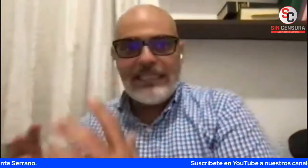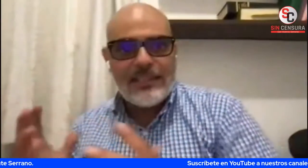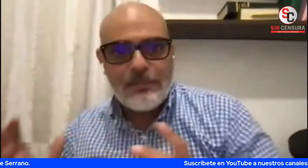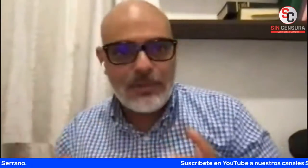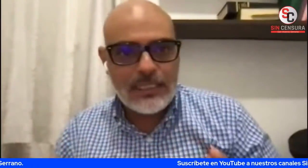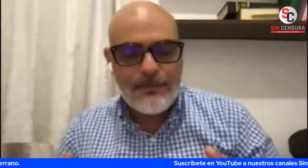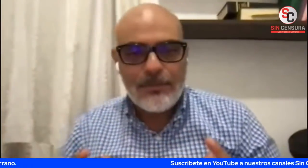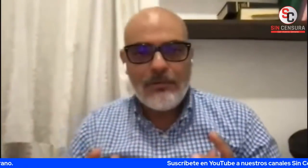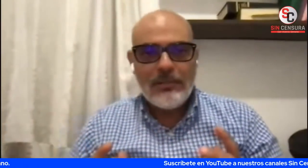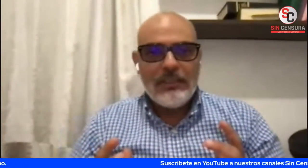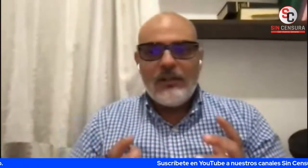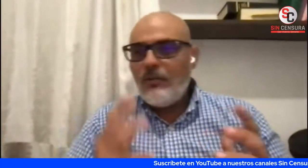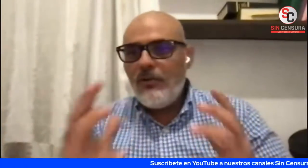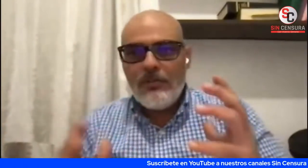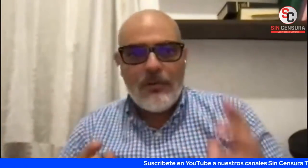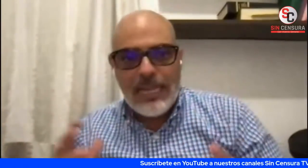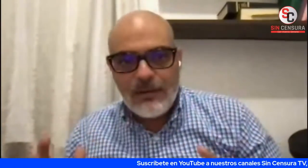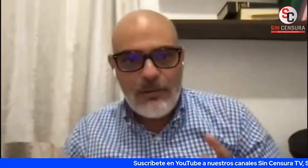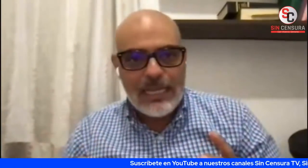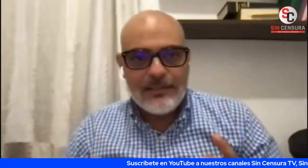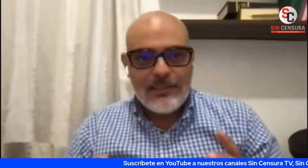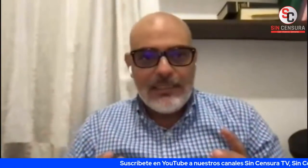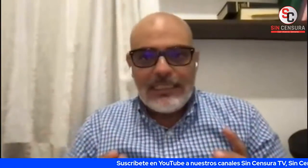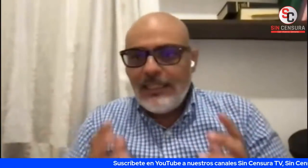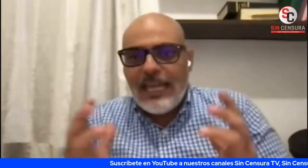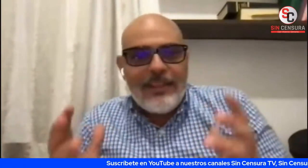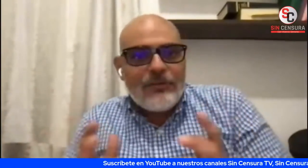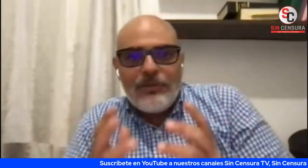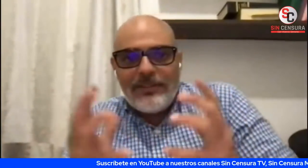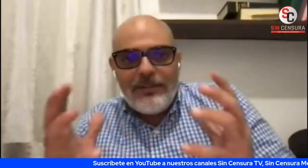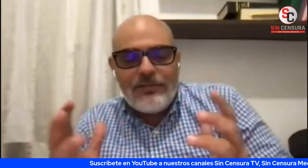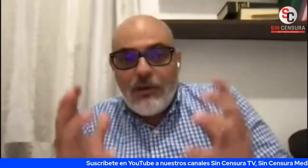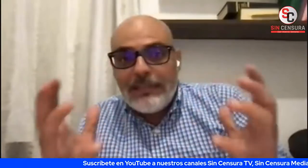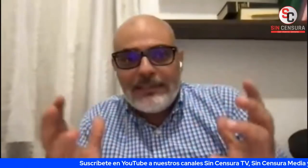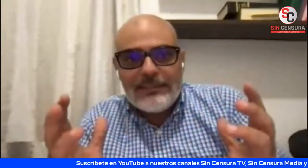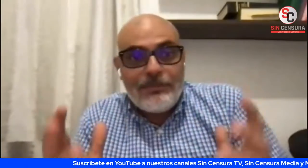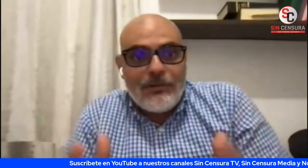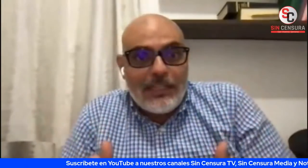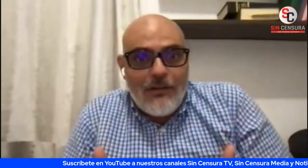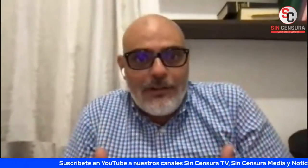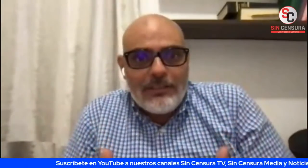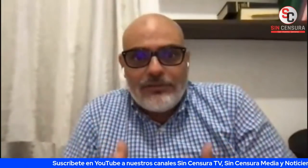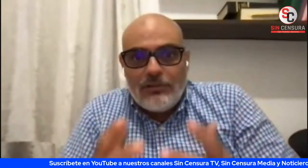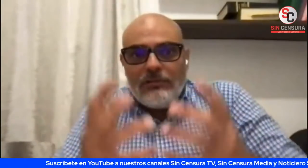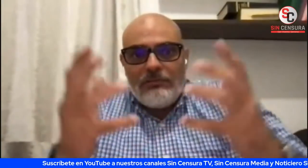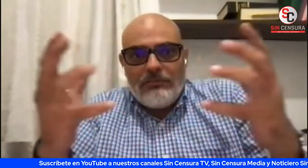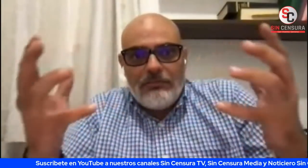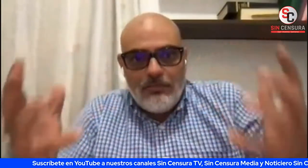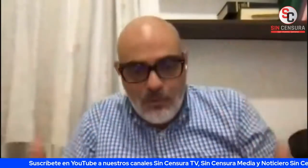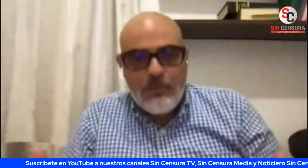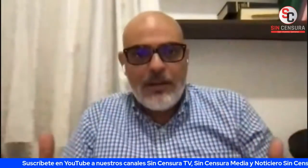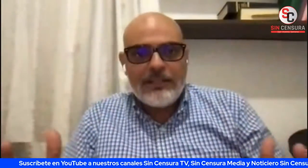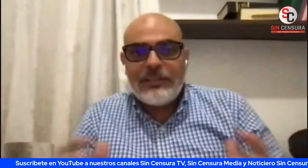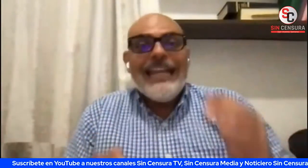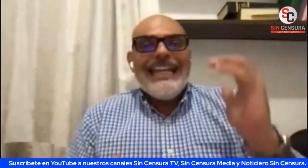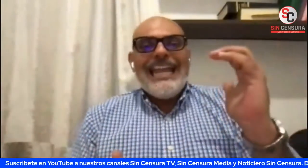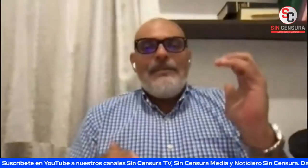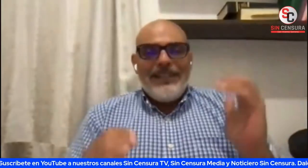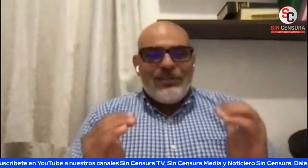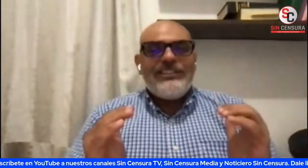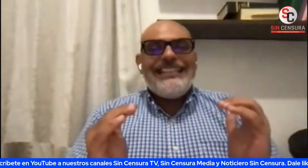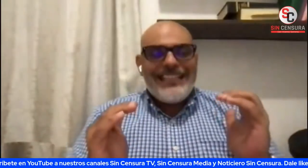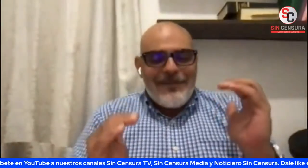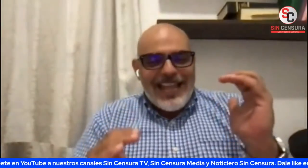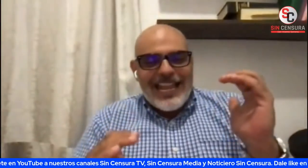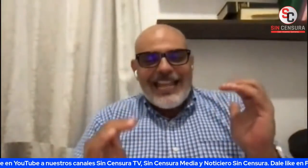como Hans Salazar, por ejemplo, como Lord Molecula, que nadie los hubiese visto antes, pero que hoy son muy buenas. O sea,